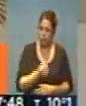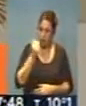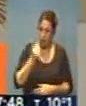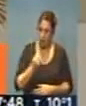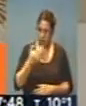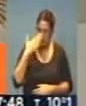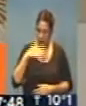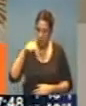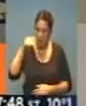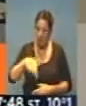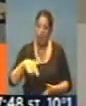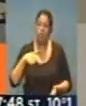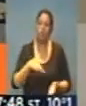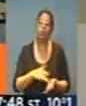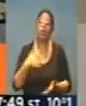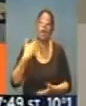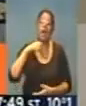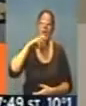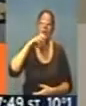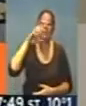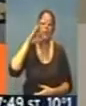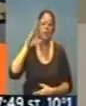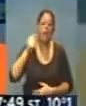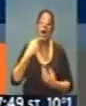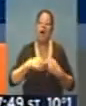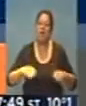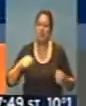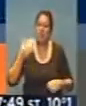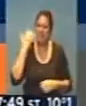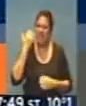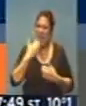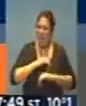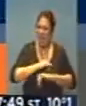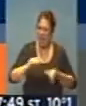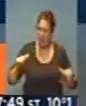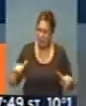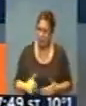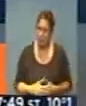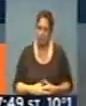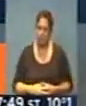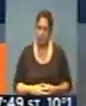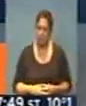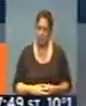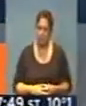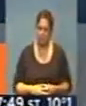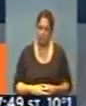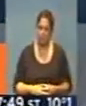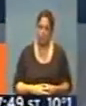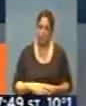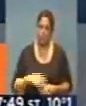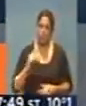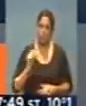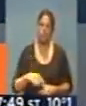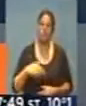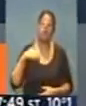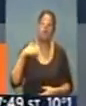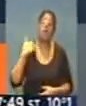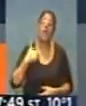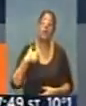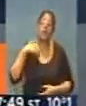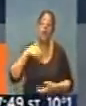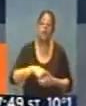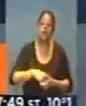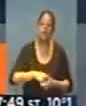aquí Arteba, las actividades que se anunciaron, ahora la presencia argentina en Venecia,